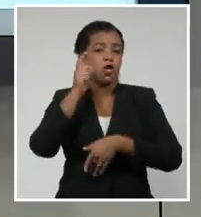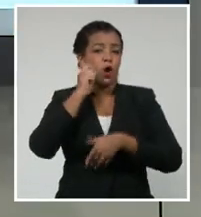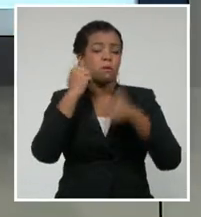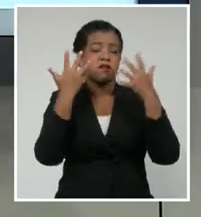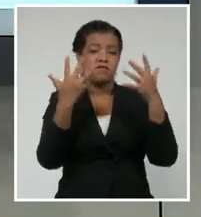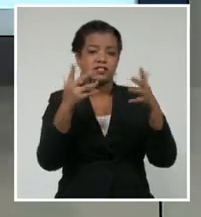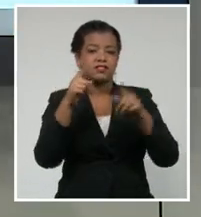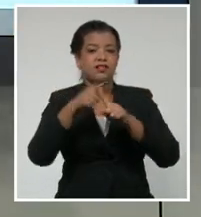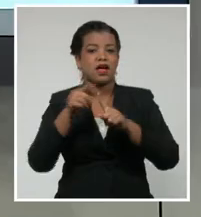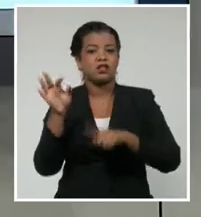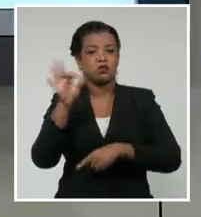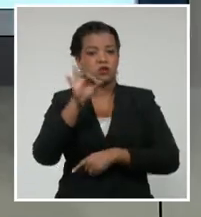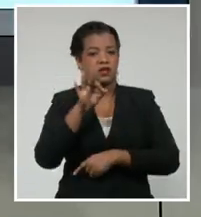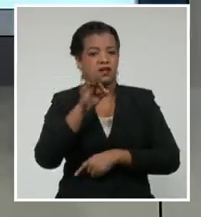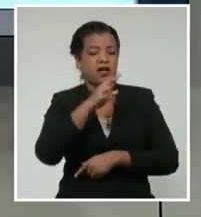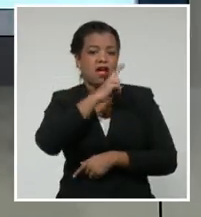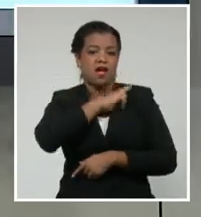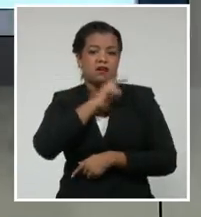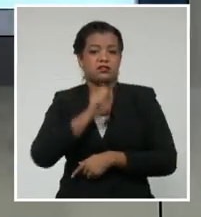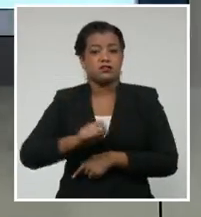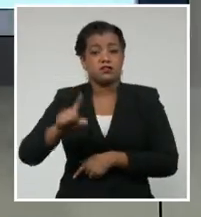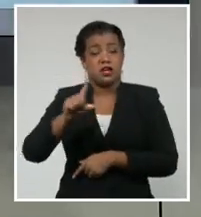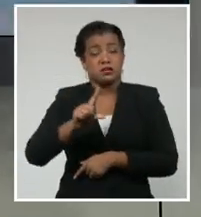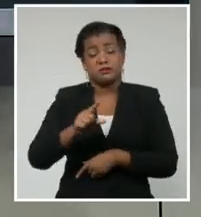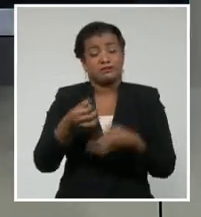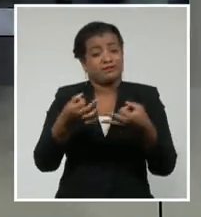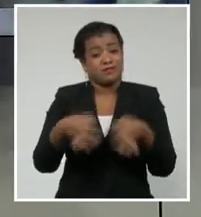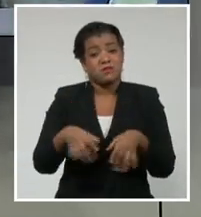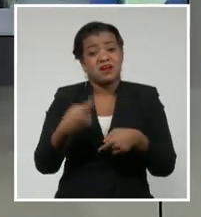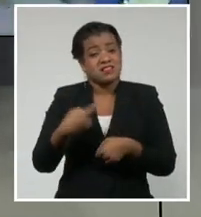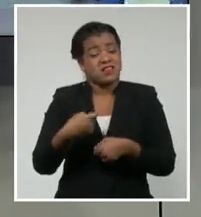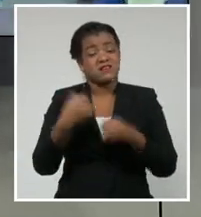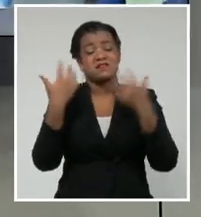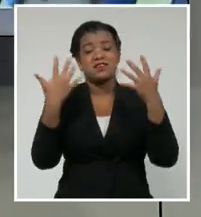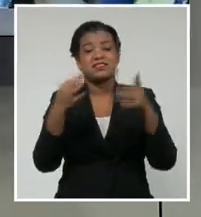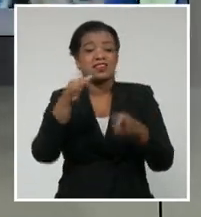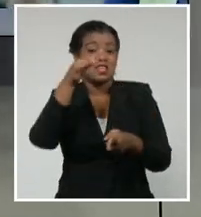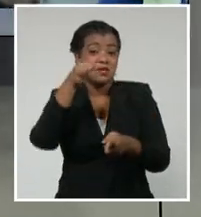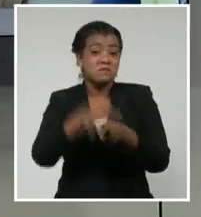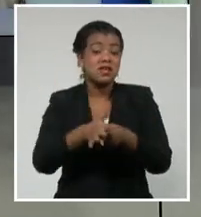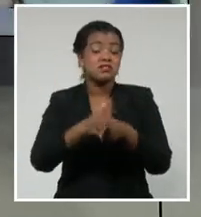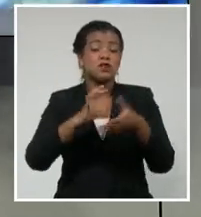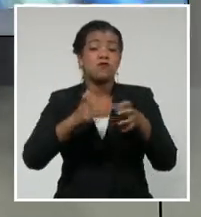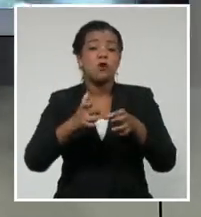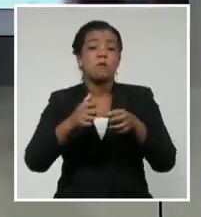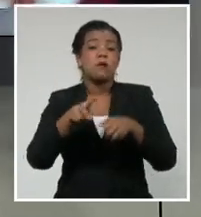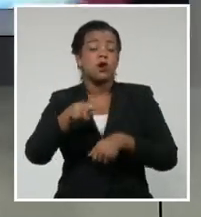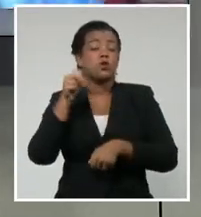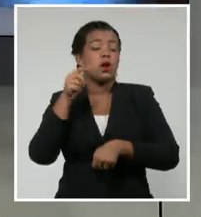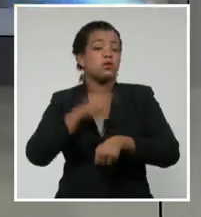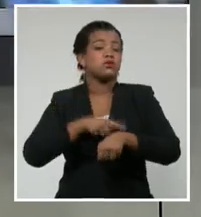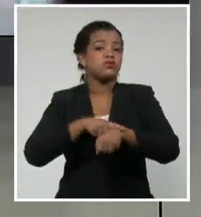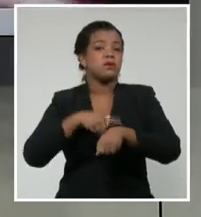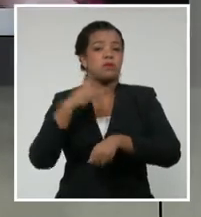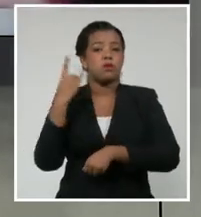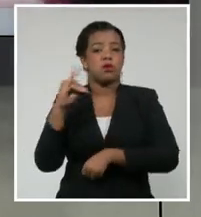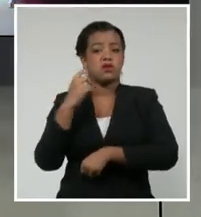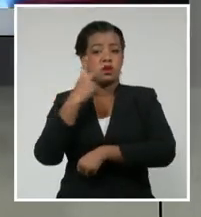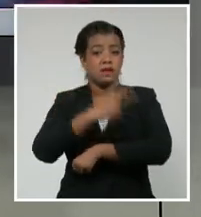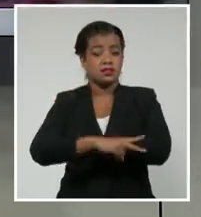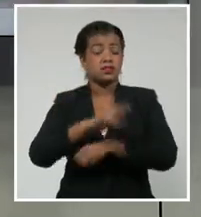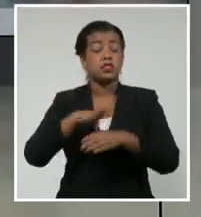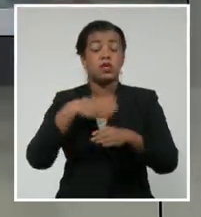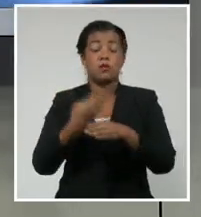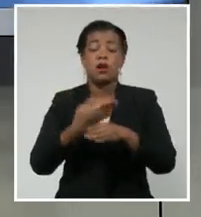a luís arse no le quedaba más remedio comienza de esta forma un nuevo periodo para bolivia luego de un golpe de estado